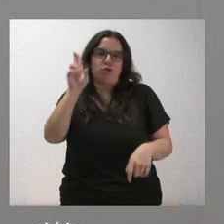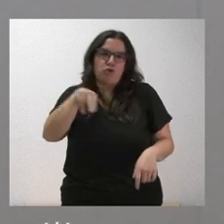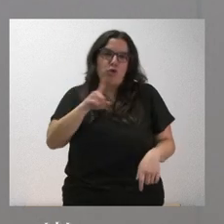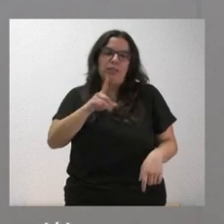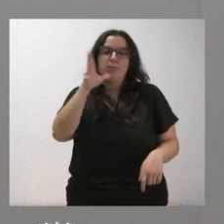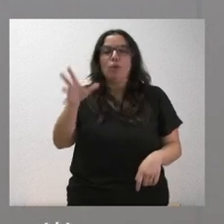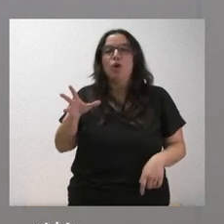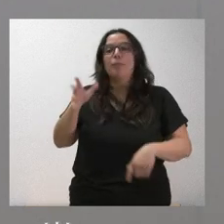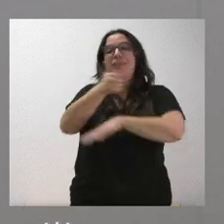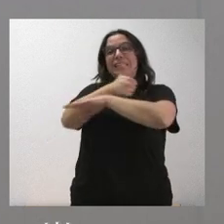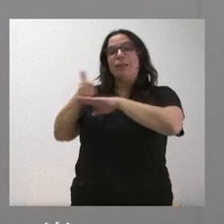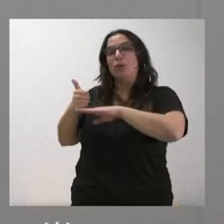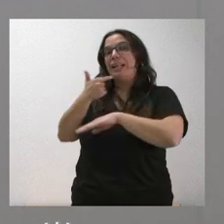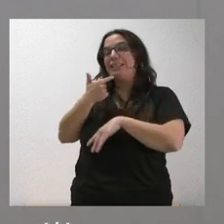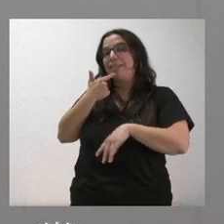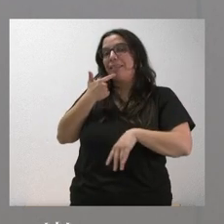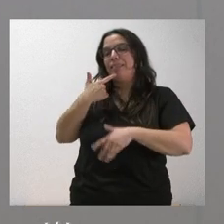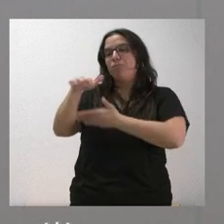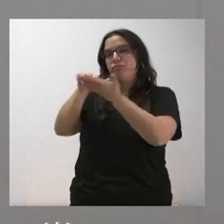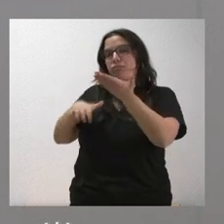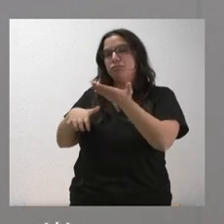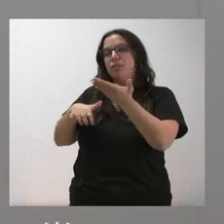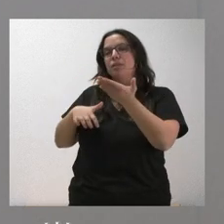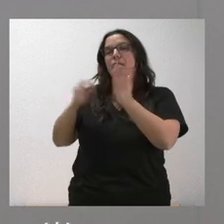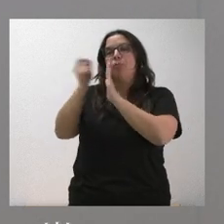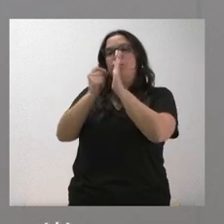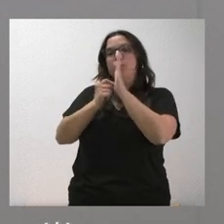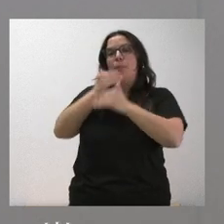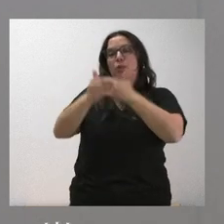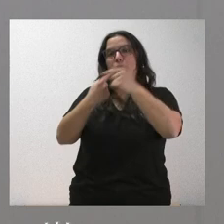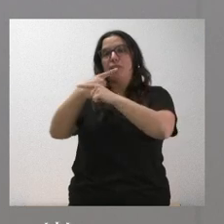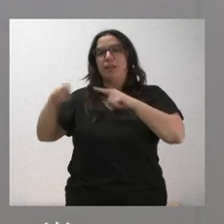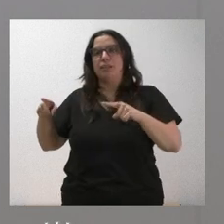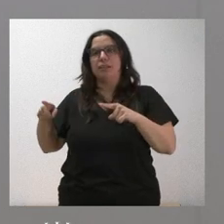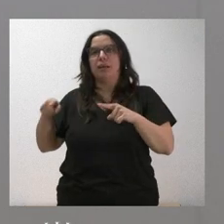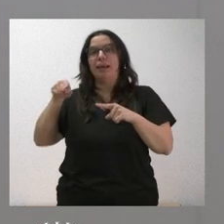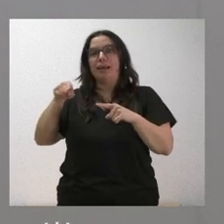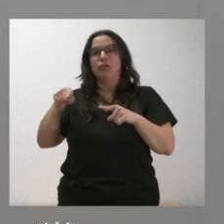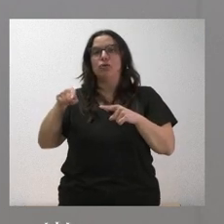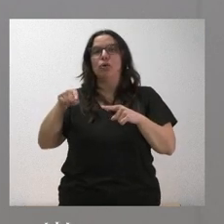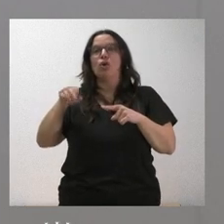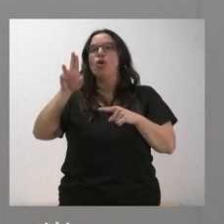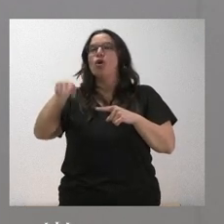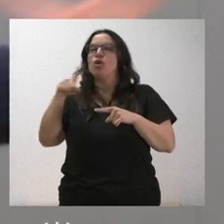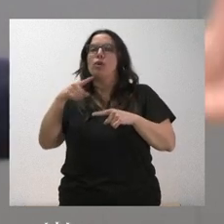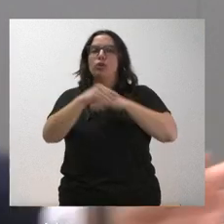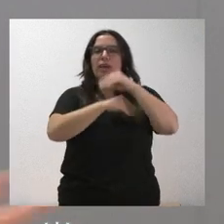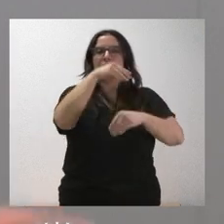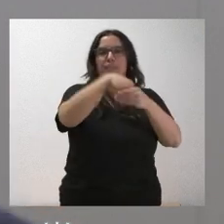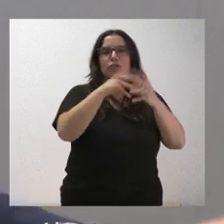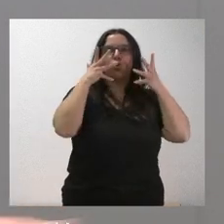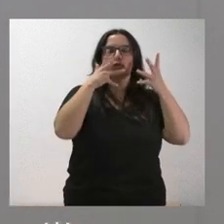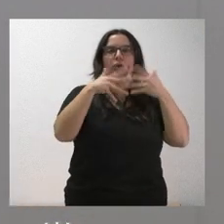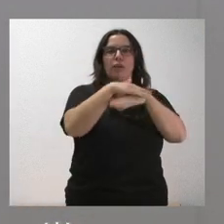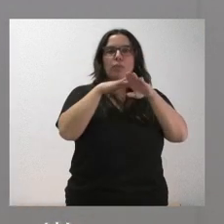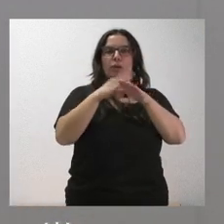tribunal determina que tienen que establecerse con otro procedimiento no son los que se llevaron a cabo al consejo de gobierno sino los trámites